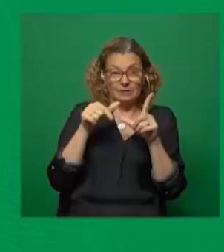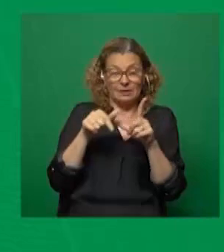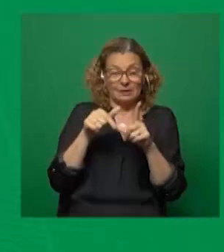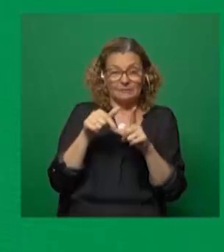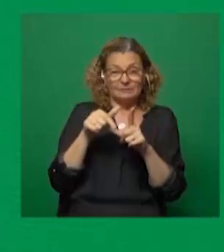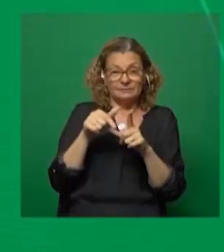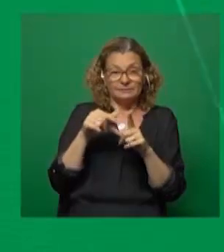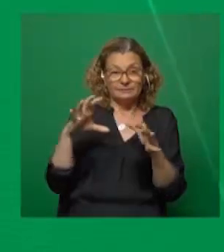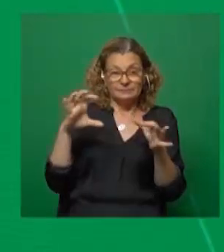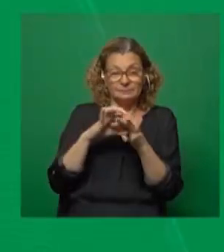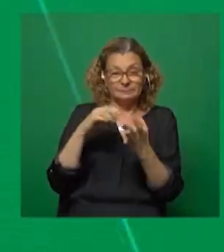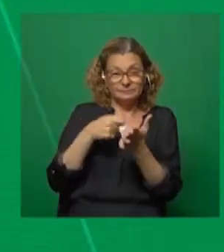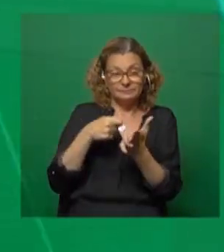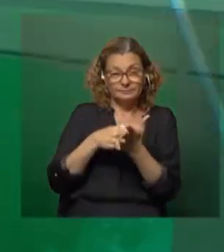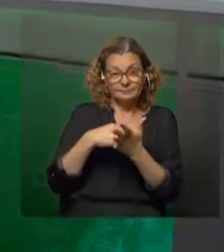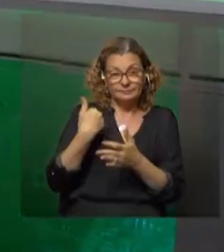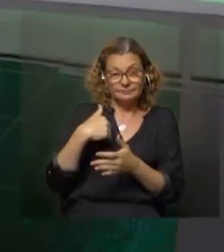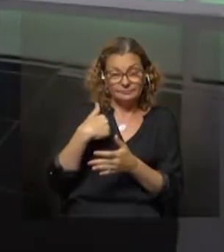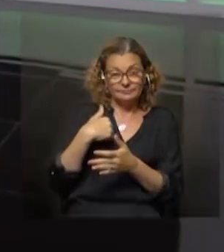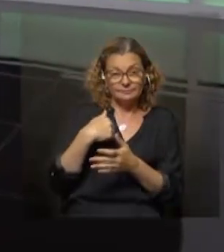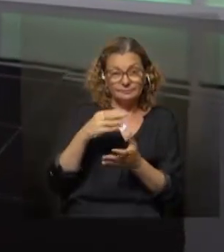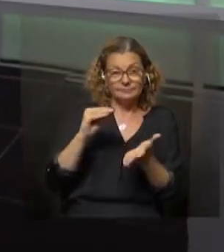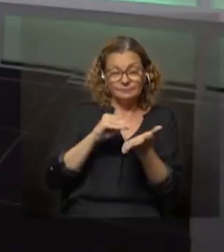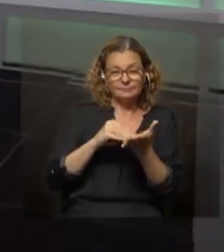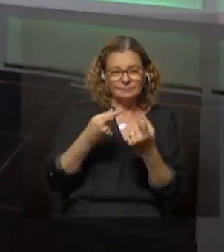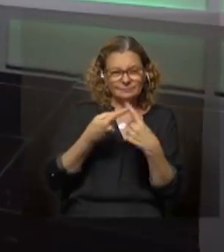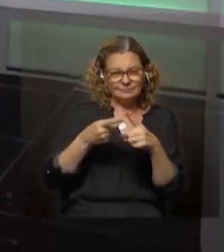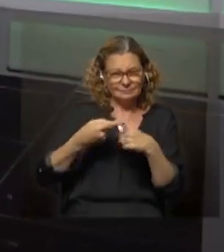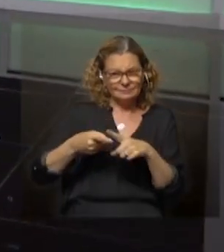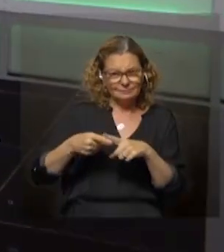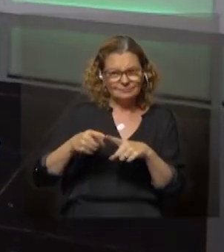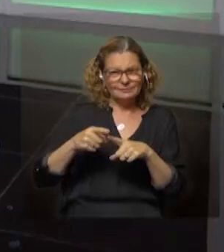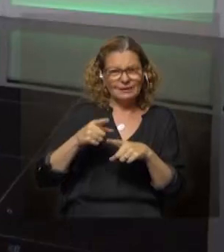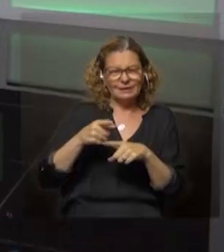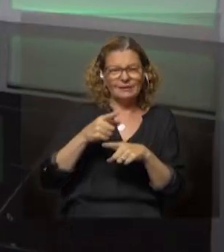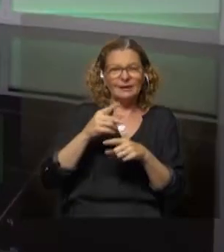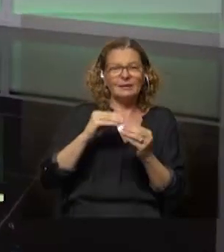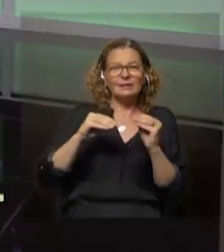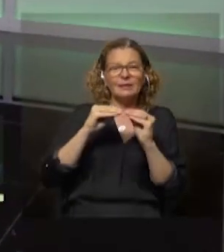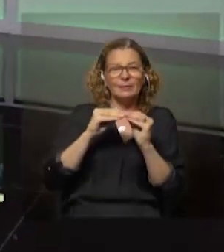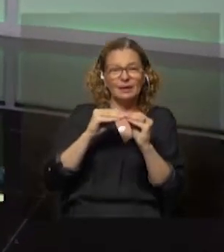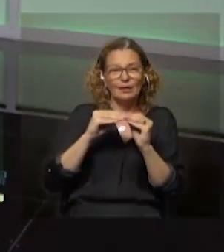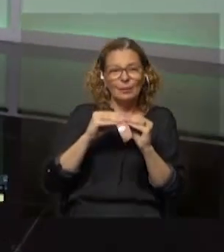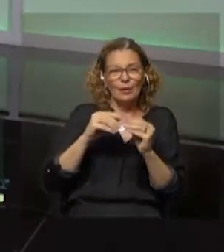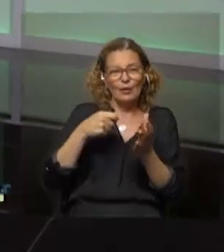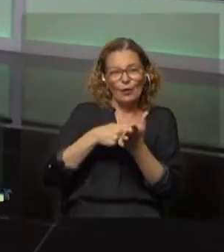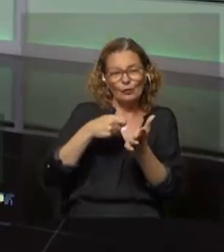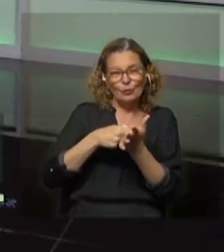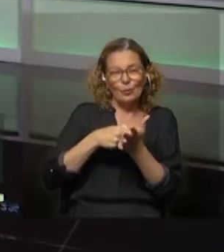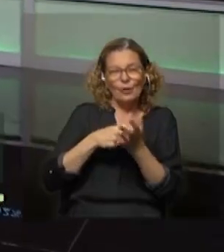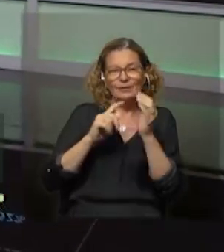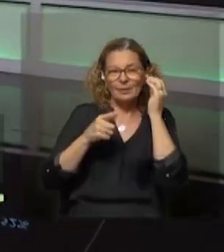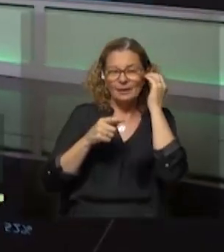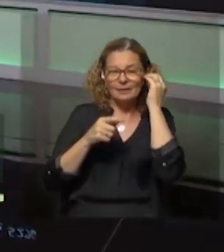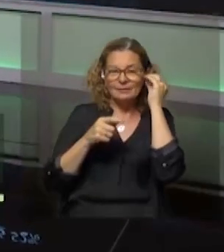la relación de precio que estamos con Argentina sobre un conjunto de variables relevantes en particular sobre lo que es el consumo y lo que es también